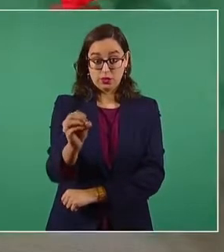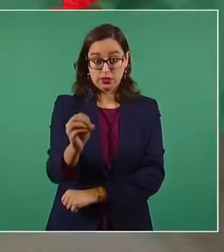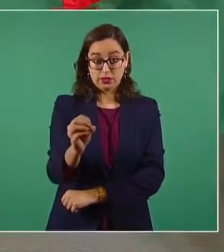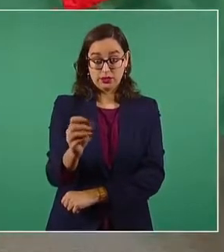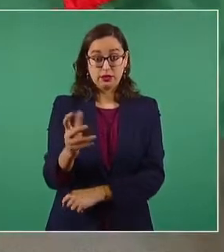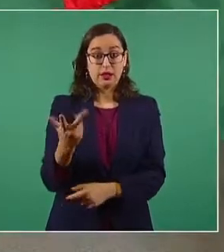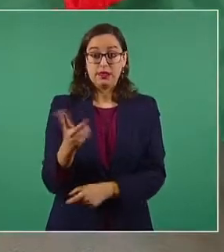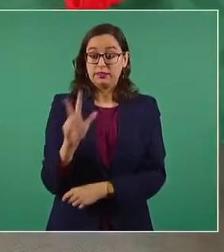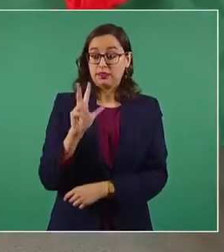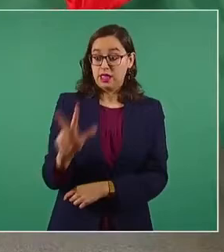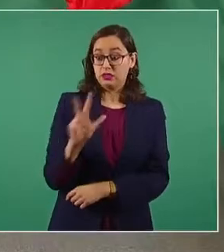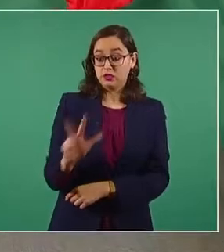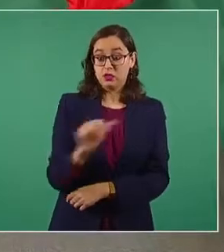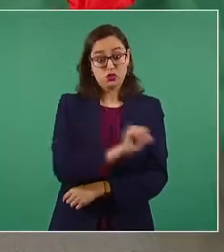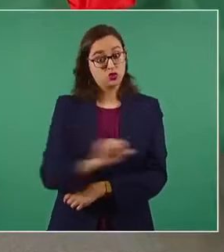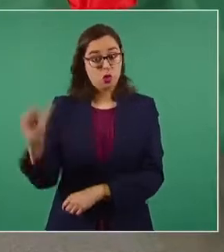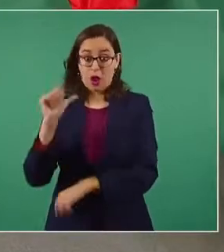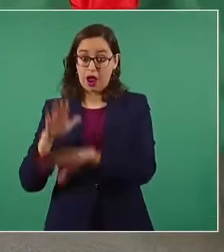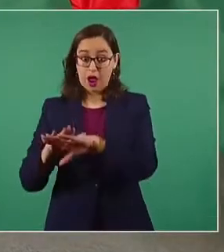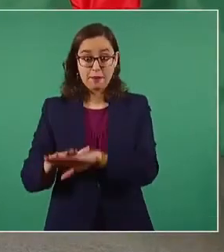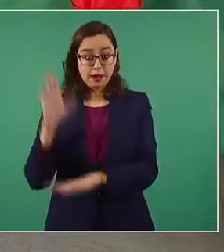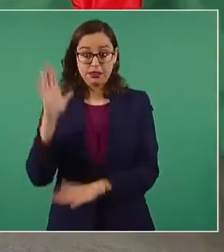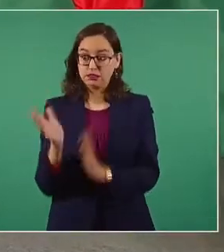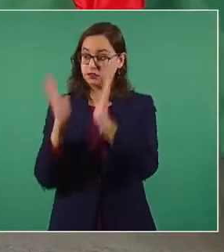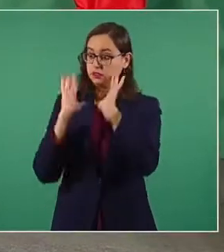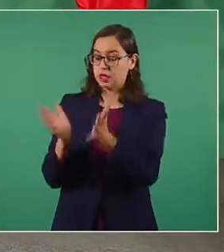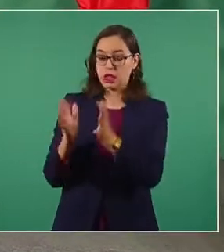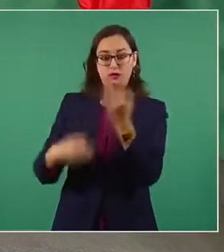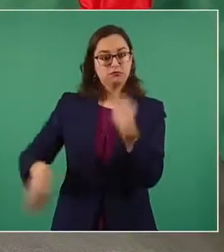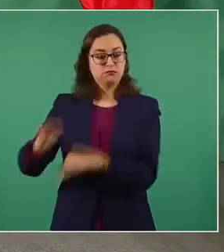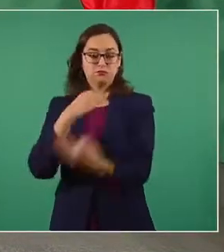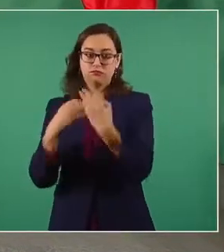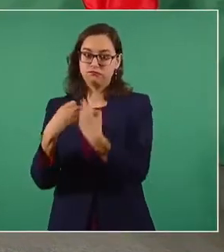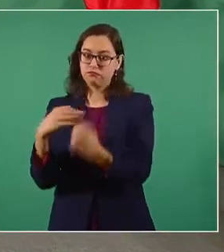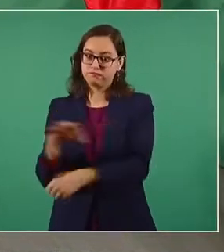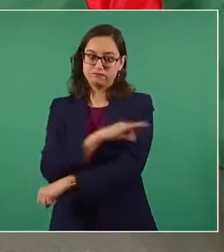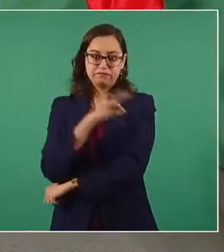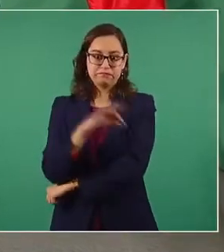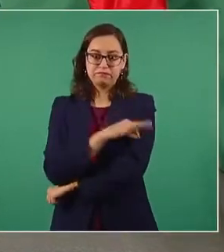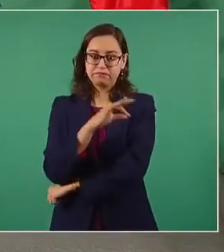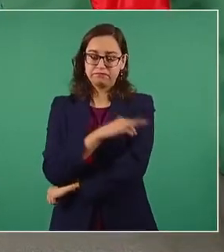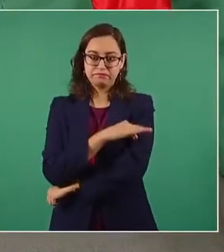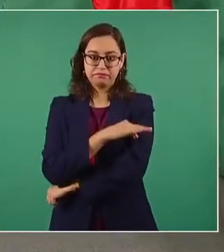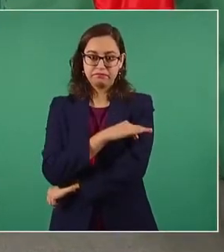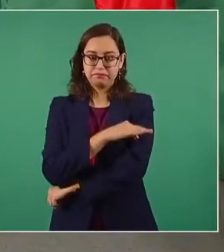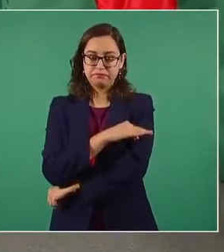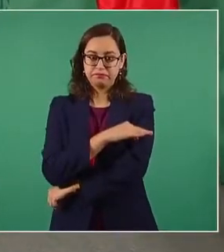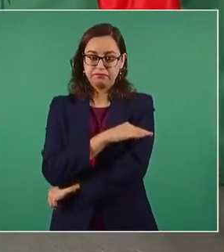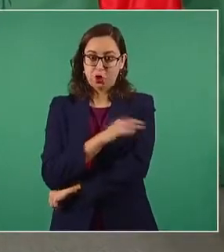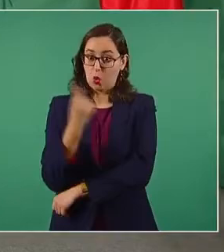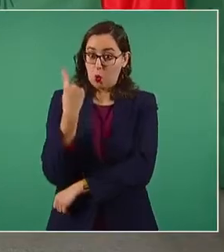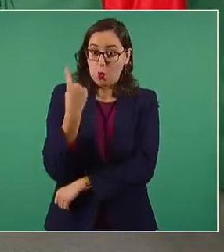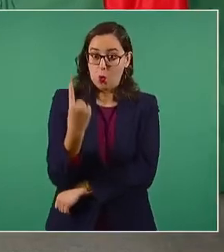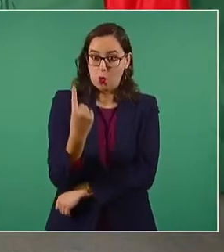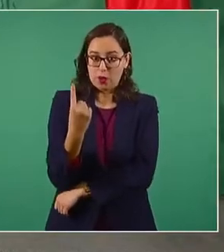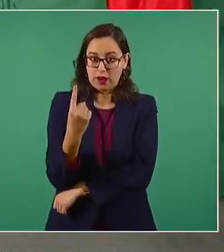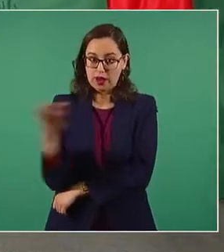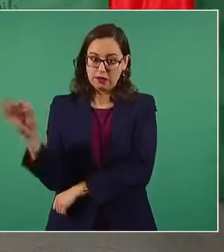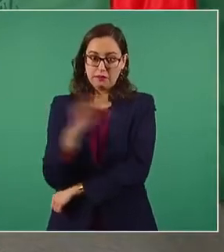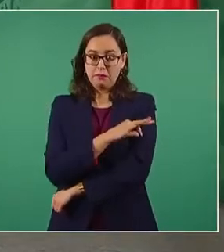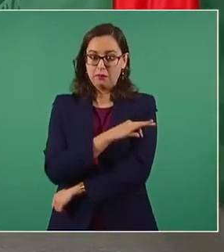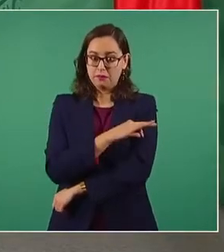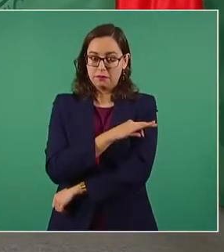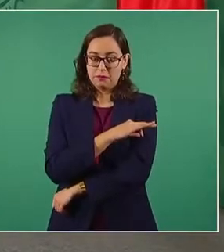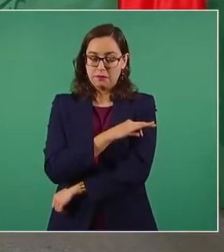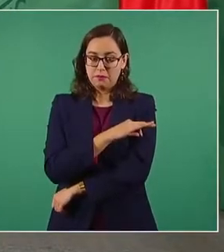todos los mayores de 18 años estén vacunados, cuando menos con una dosis.